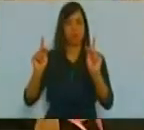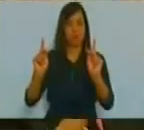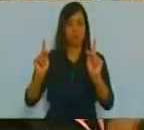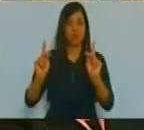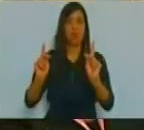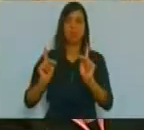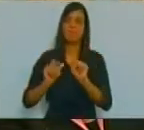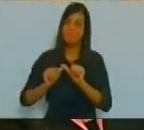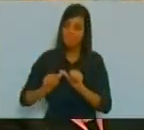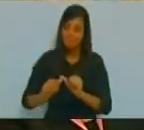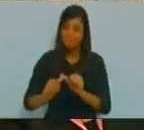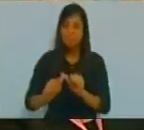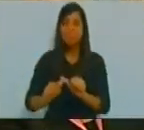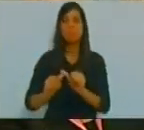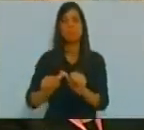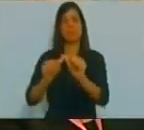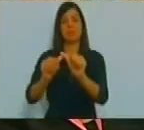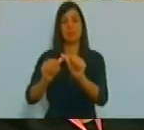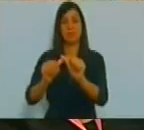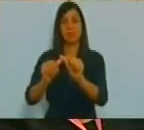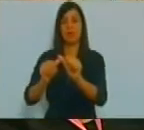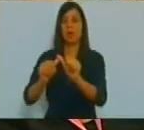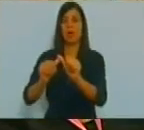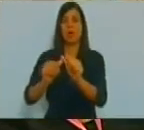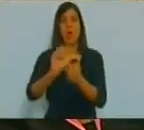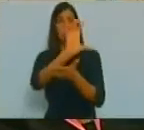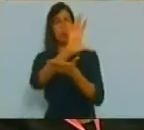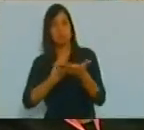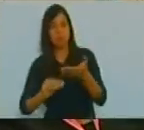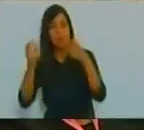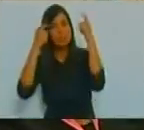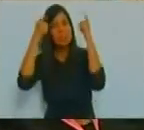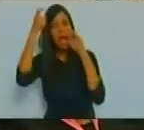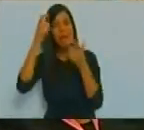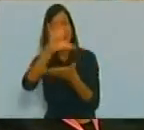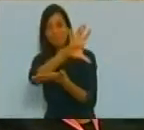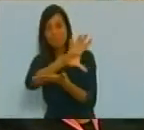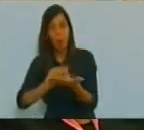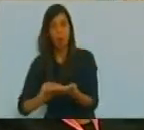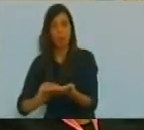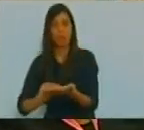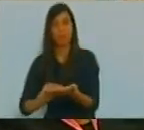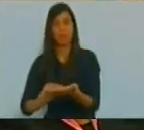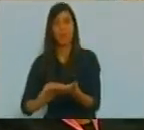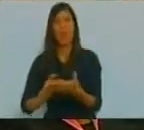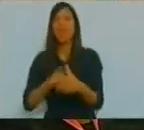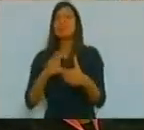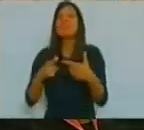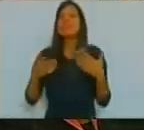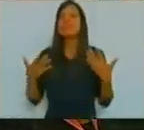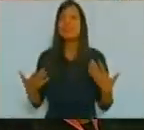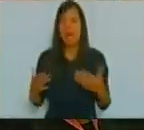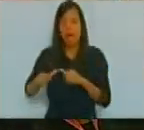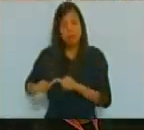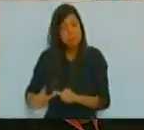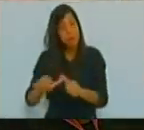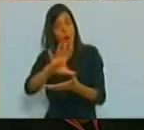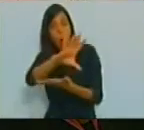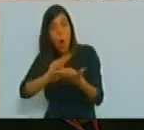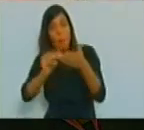continuar la obra maestra el legado de chávez y en esta continuidad